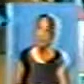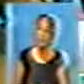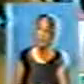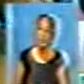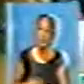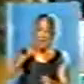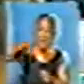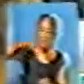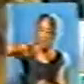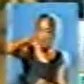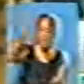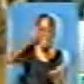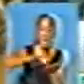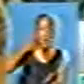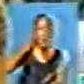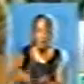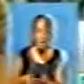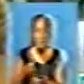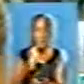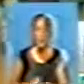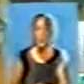cuidado está con